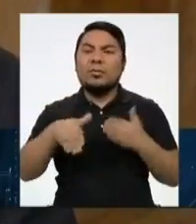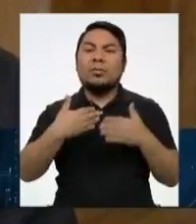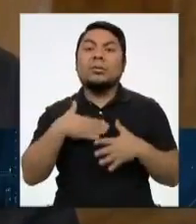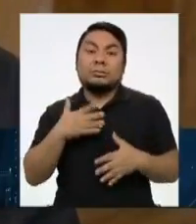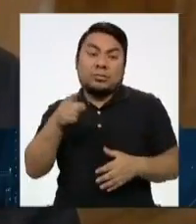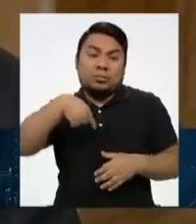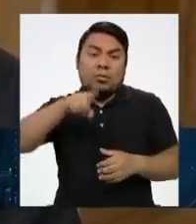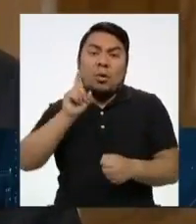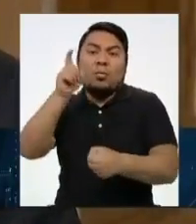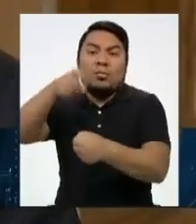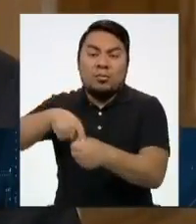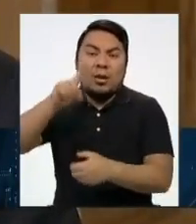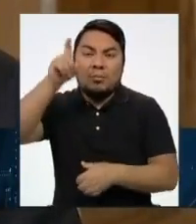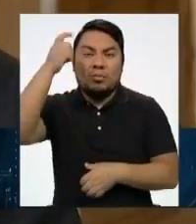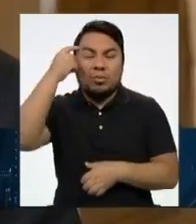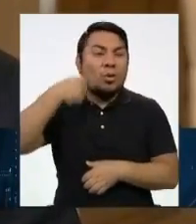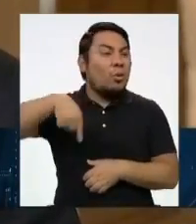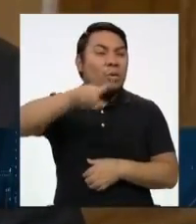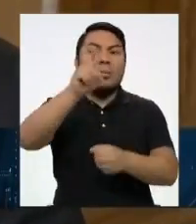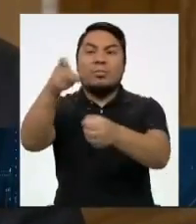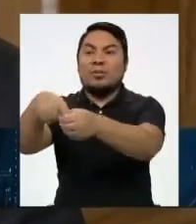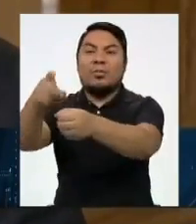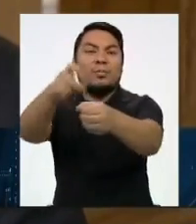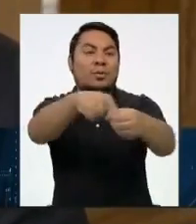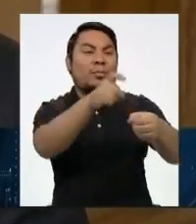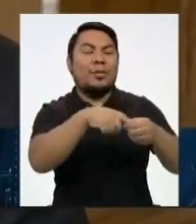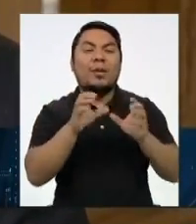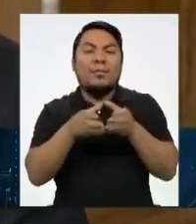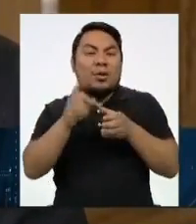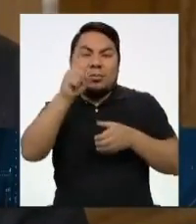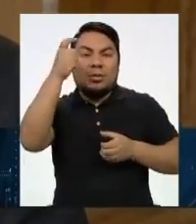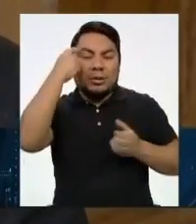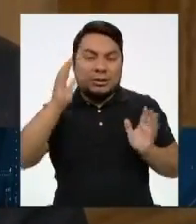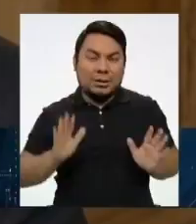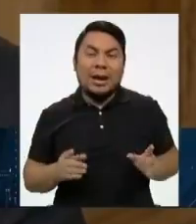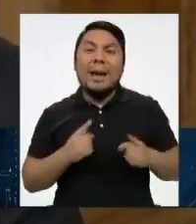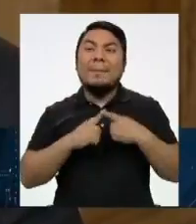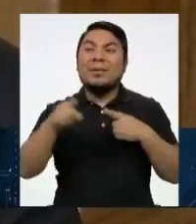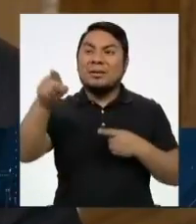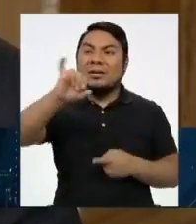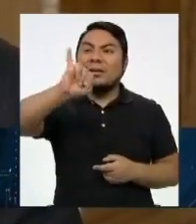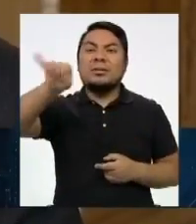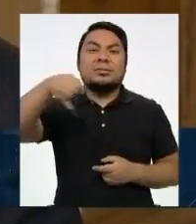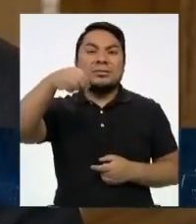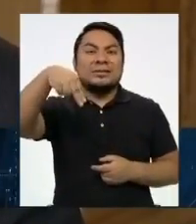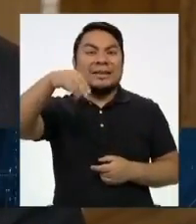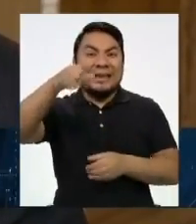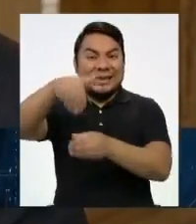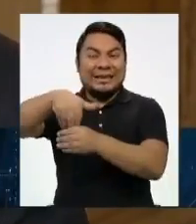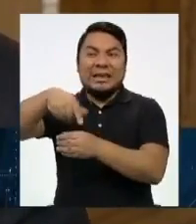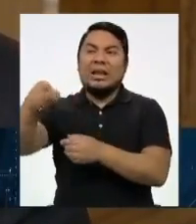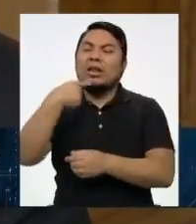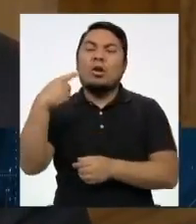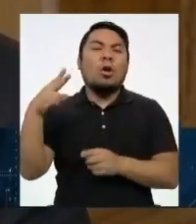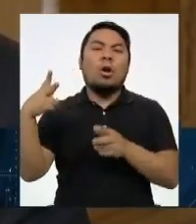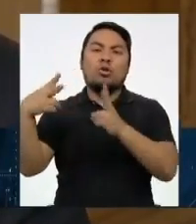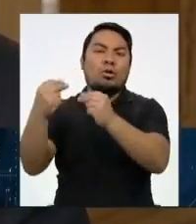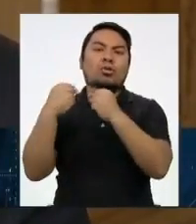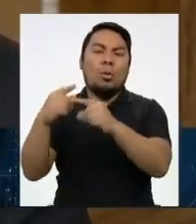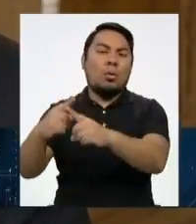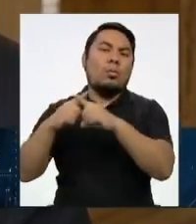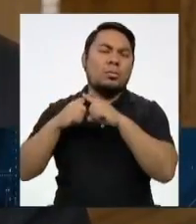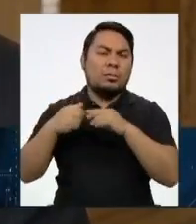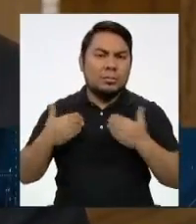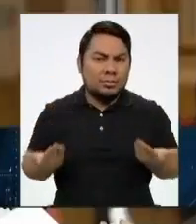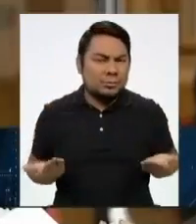inmiscuidos en la política, todos somos partícipes de un partido político, por lo tanto, restringirnos esta situación yo creo que